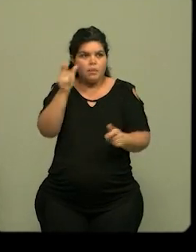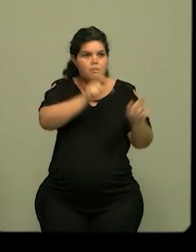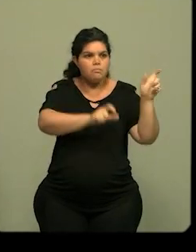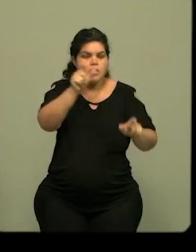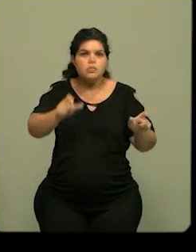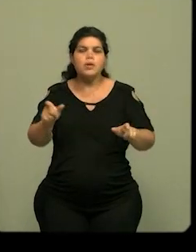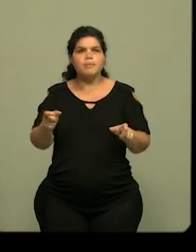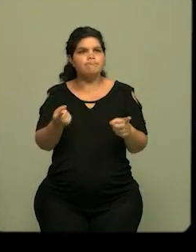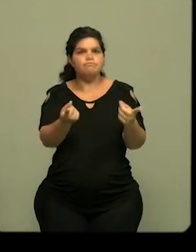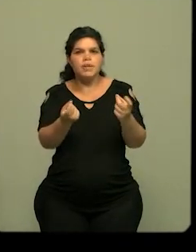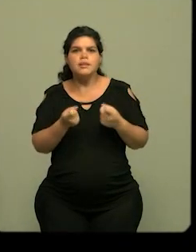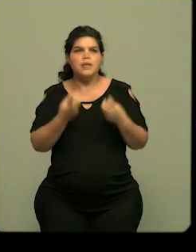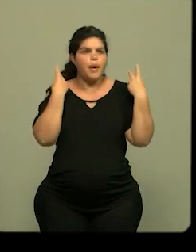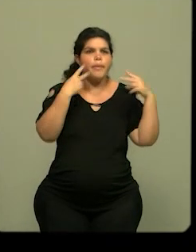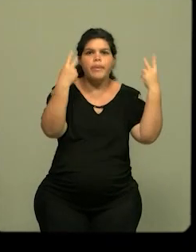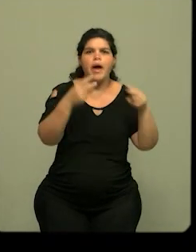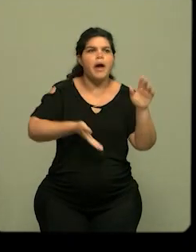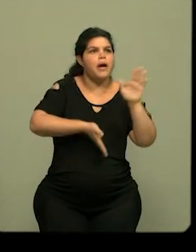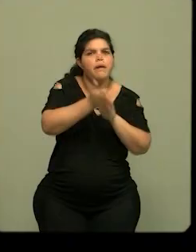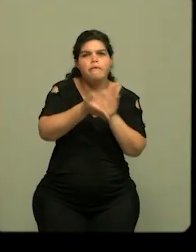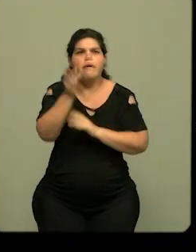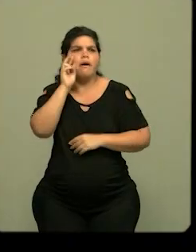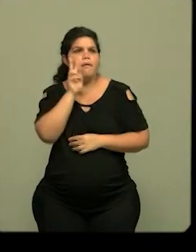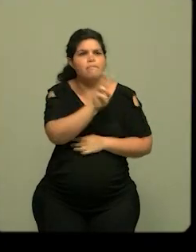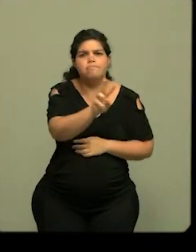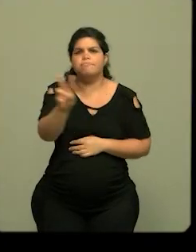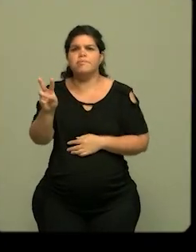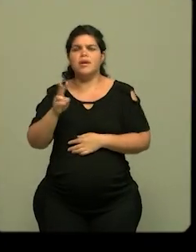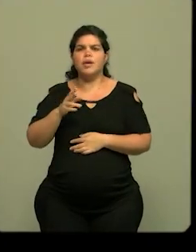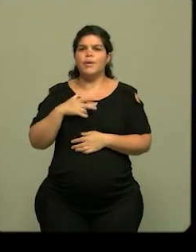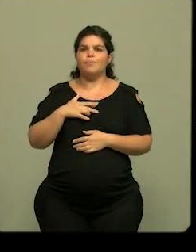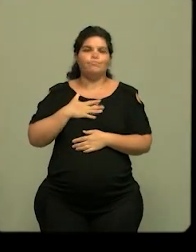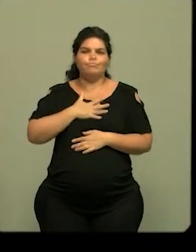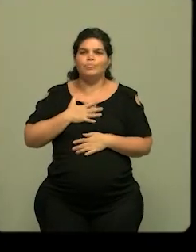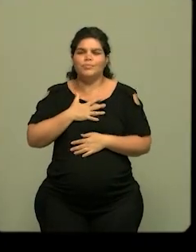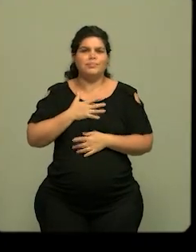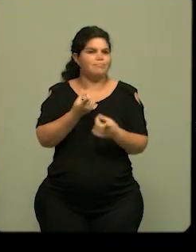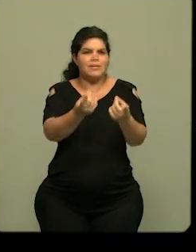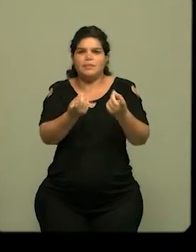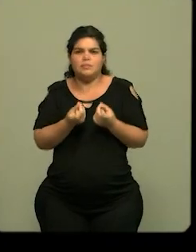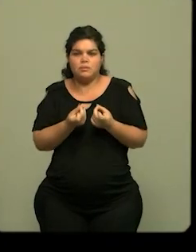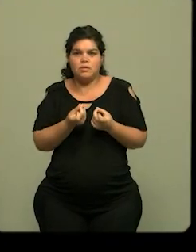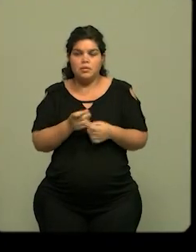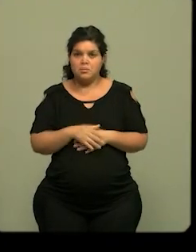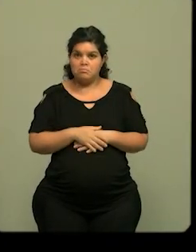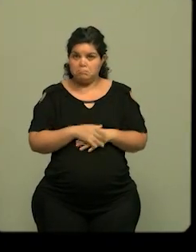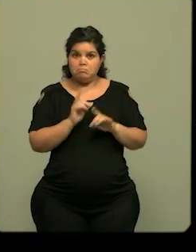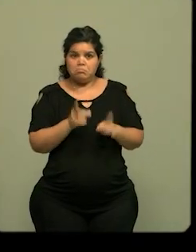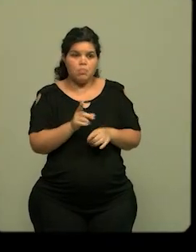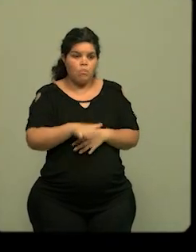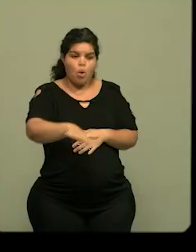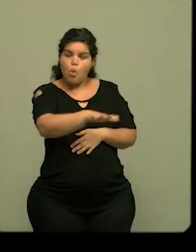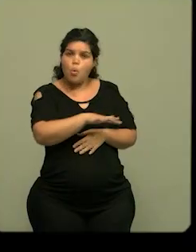espacio. Sí, Es decir, esos famosos aforos que se generaron y que decían, bueno, la capacidad era tanto, hoy la gente también busca esos